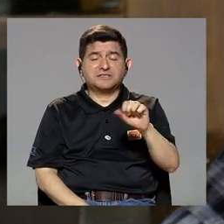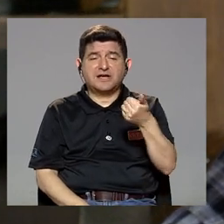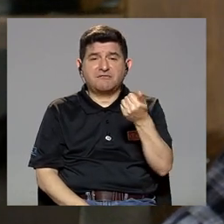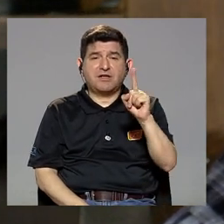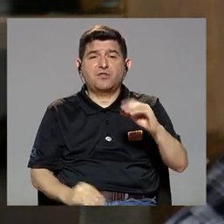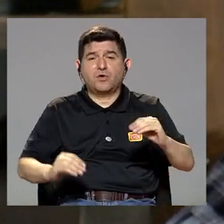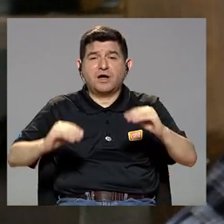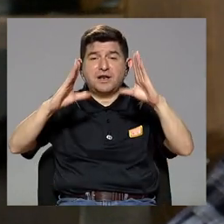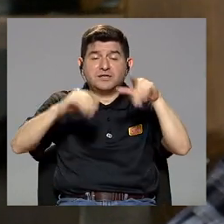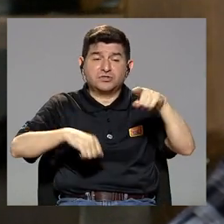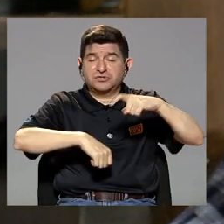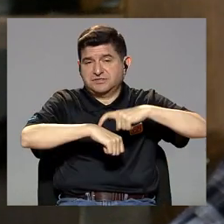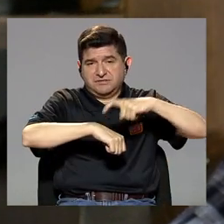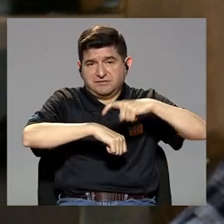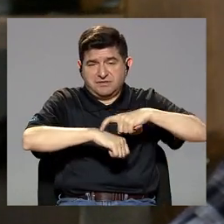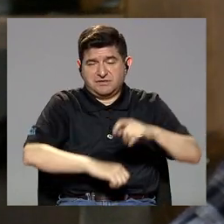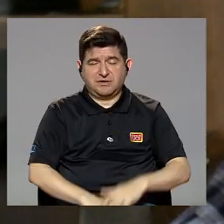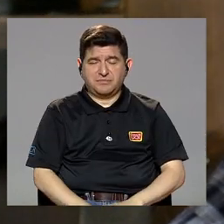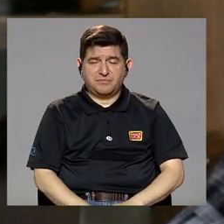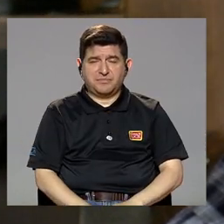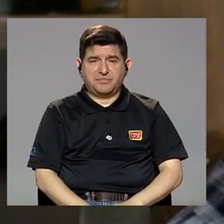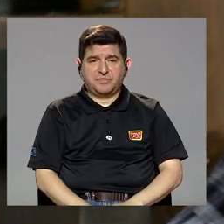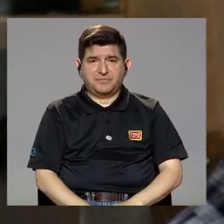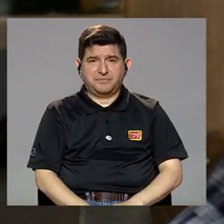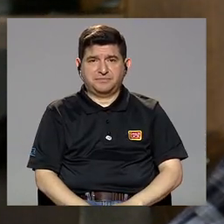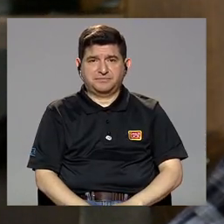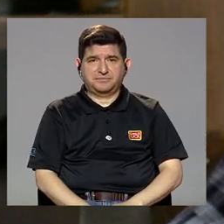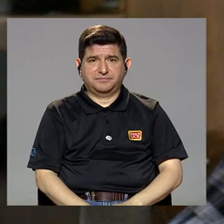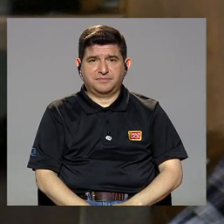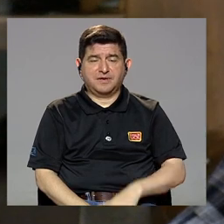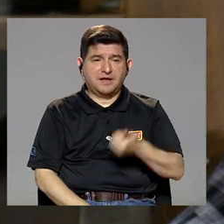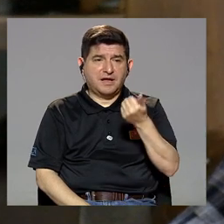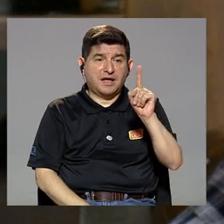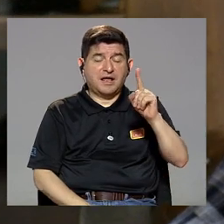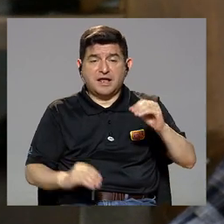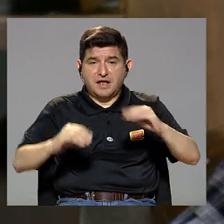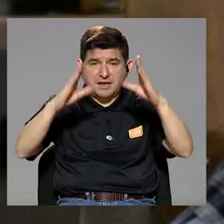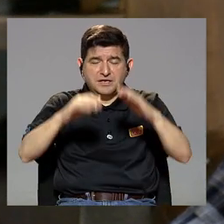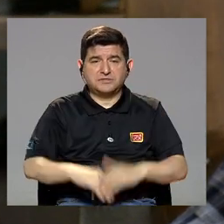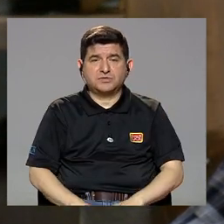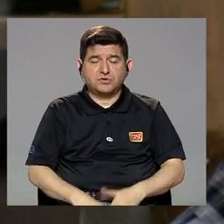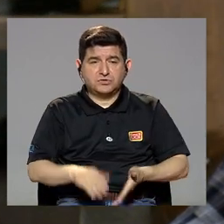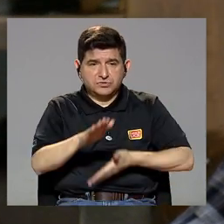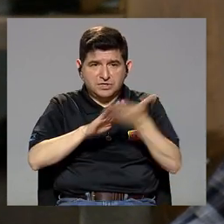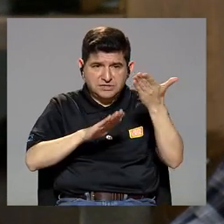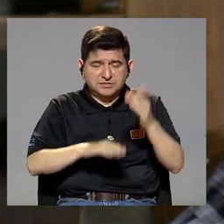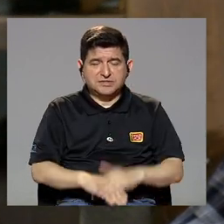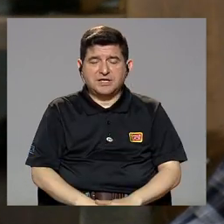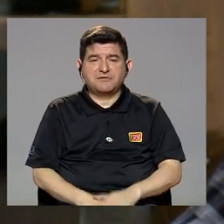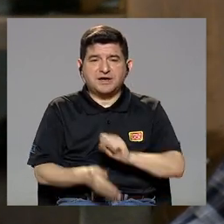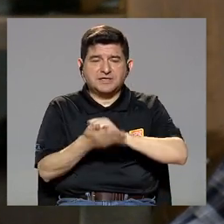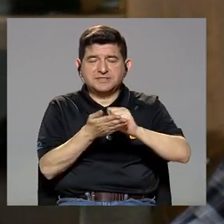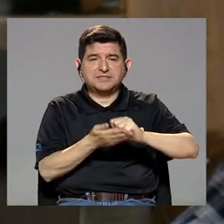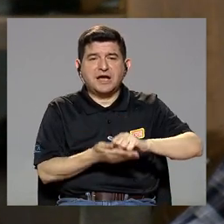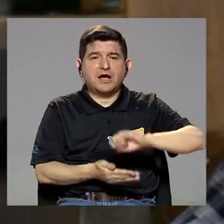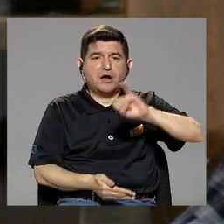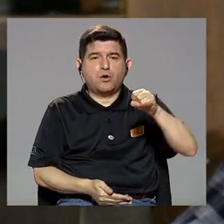a las 11 de la mañana se iba primero hasta san juanillo después